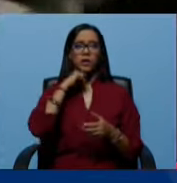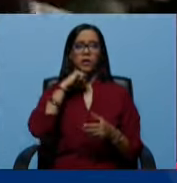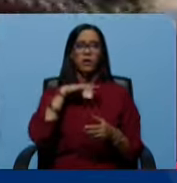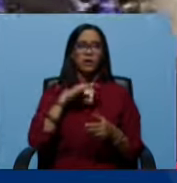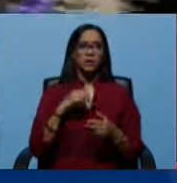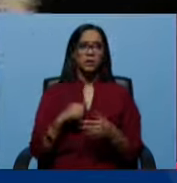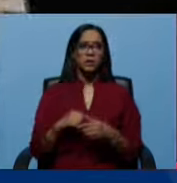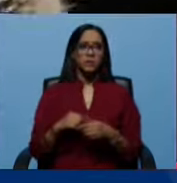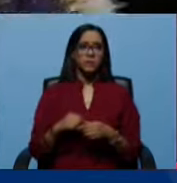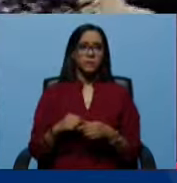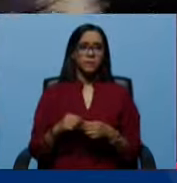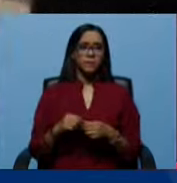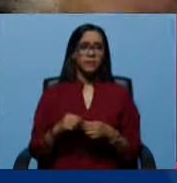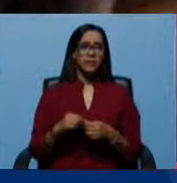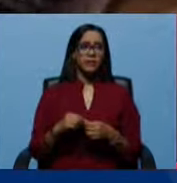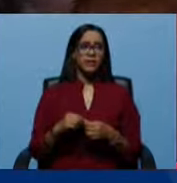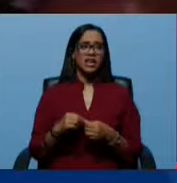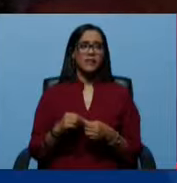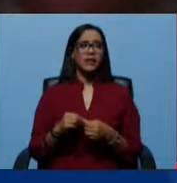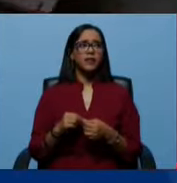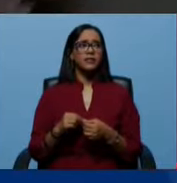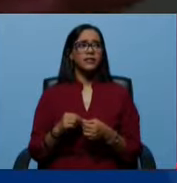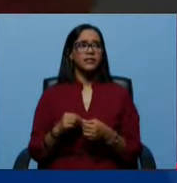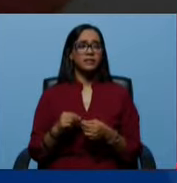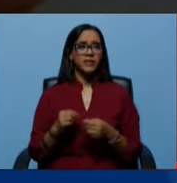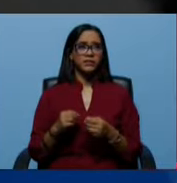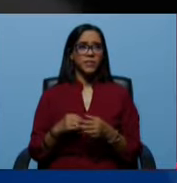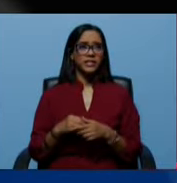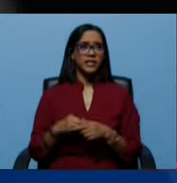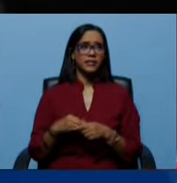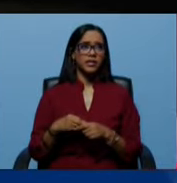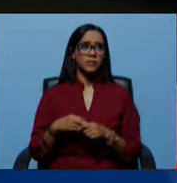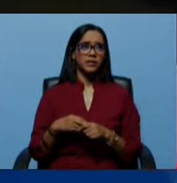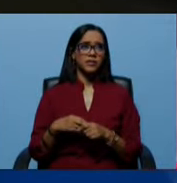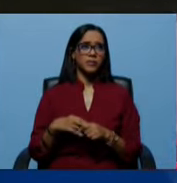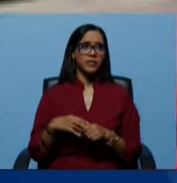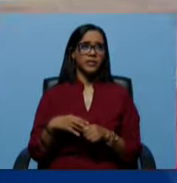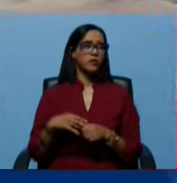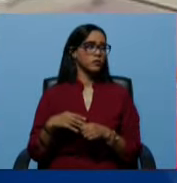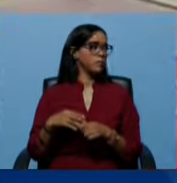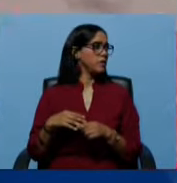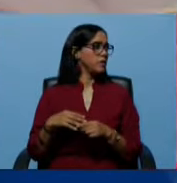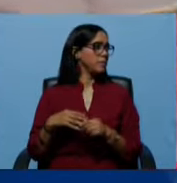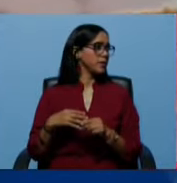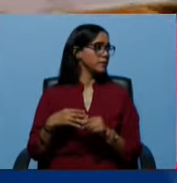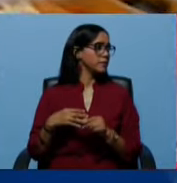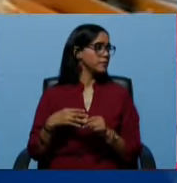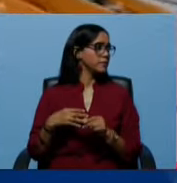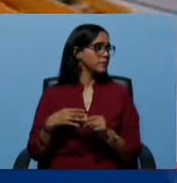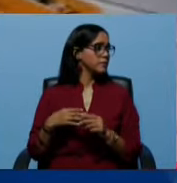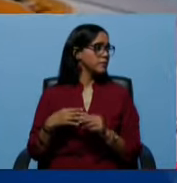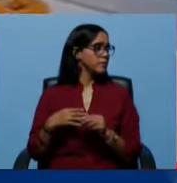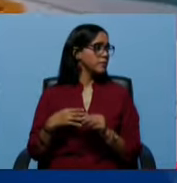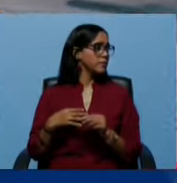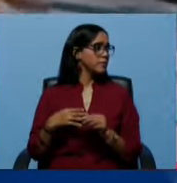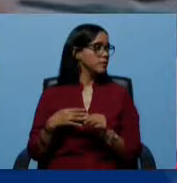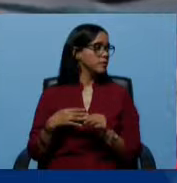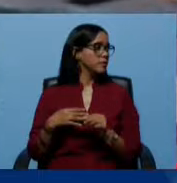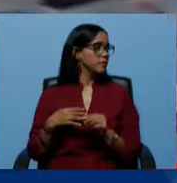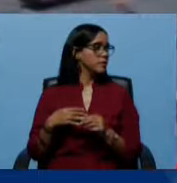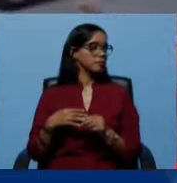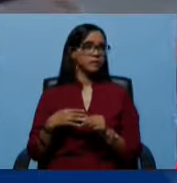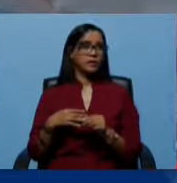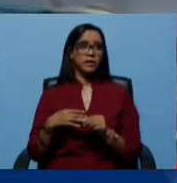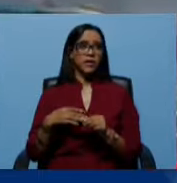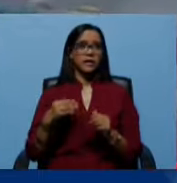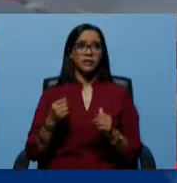comunidades afro-venezolanas, a través del gobierno bolivariano que usted preside, ¿no? Y estamos haciendo historia